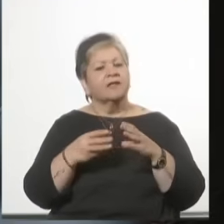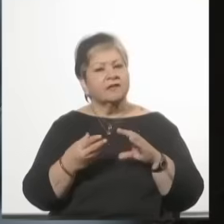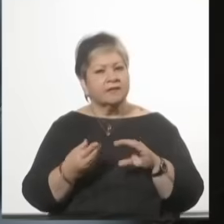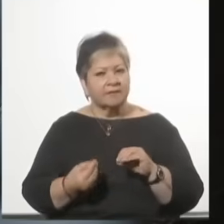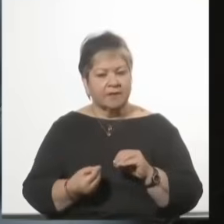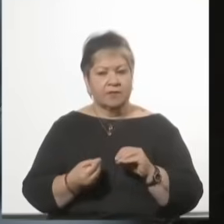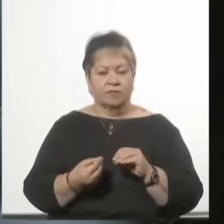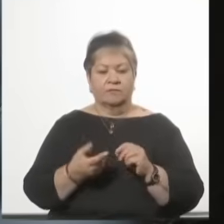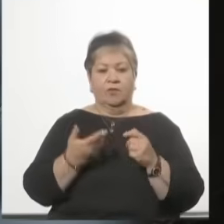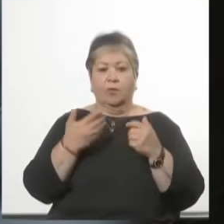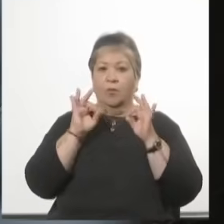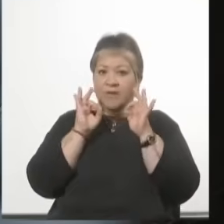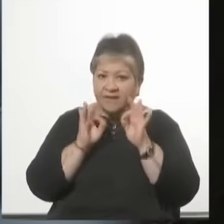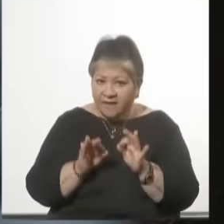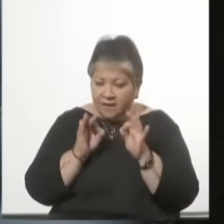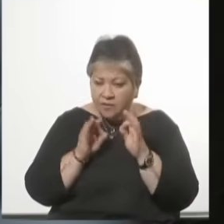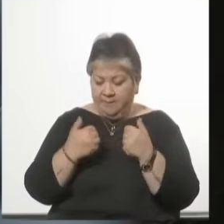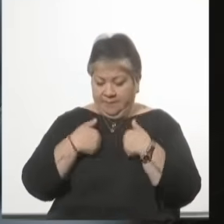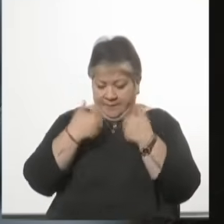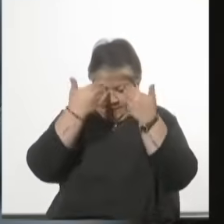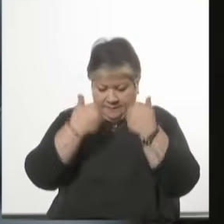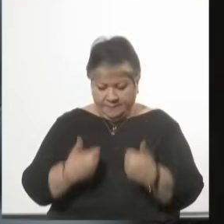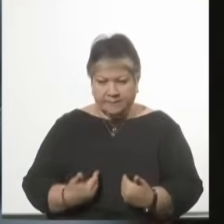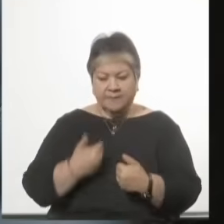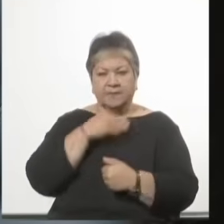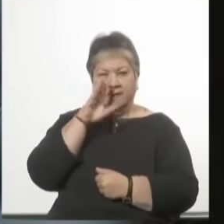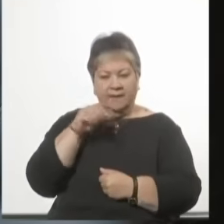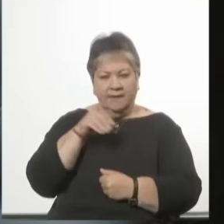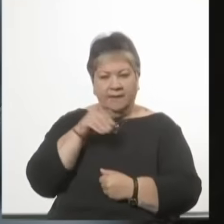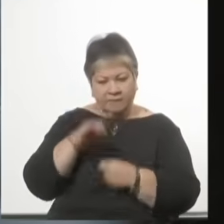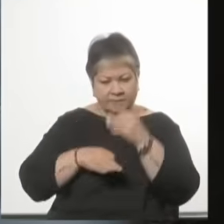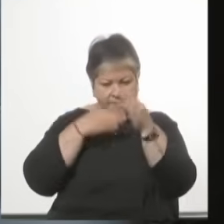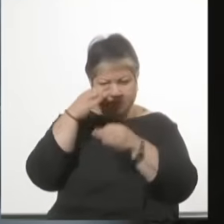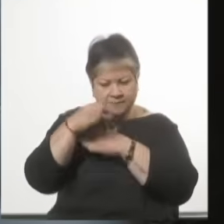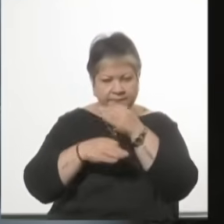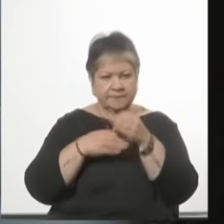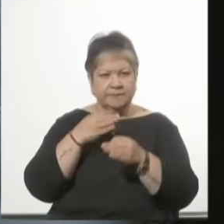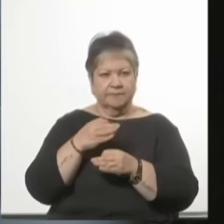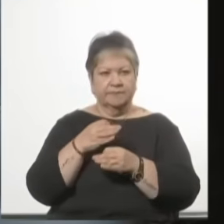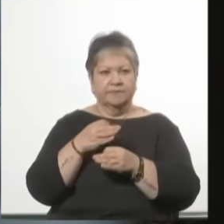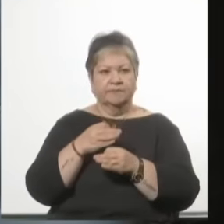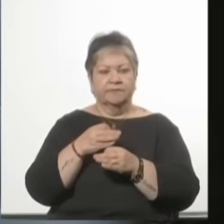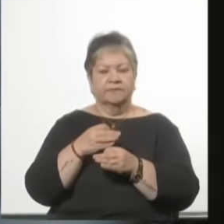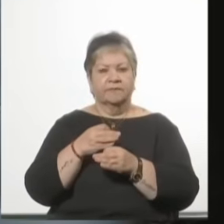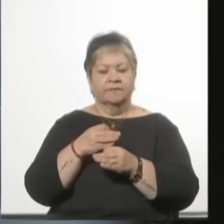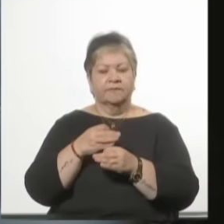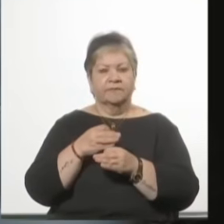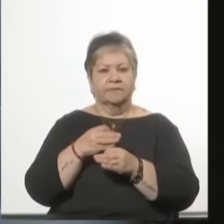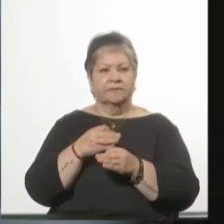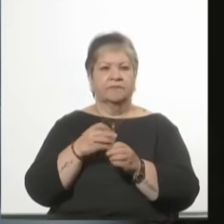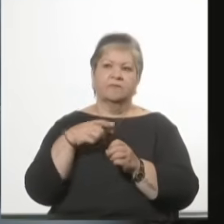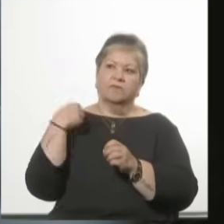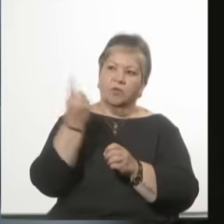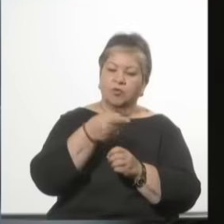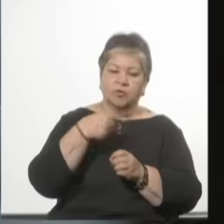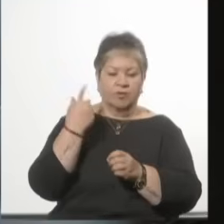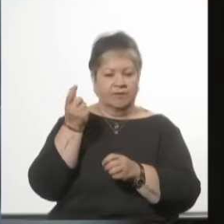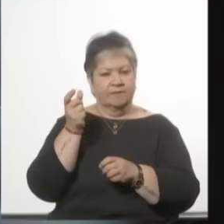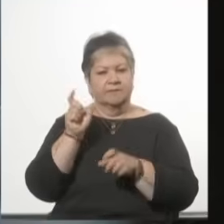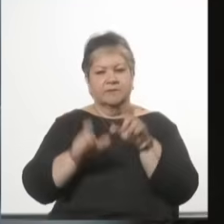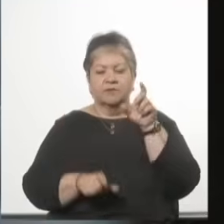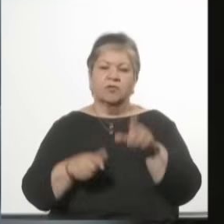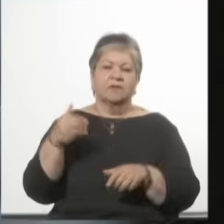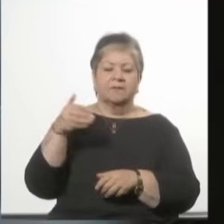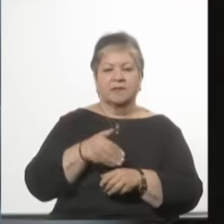para quien hable, sino que respetuosamente entendemos también deberían ser tenidos muy en cuenta por todos quienes participamos en la